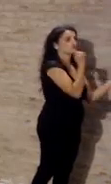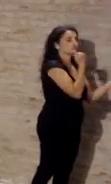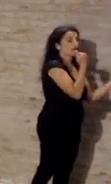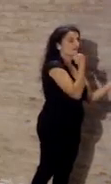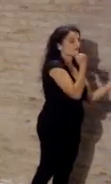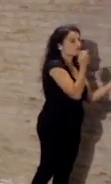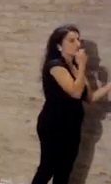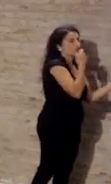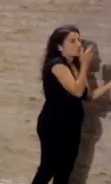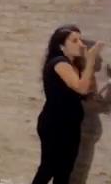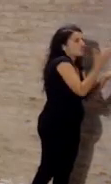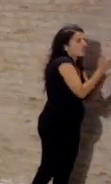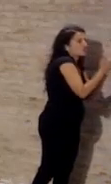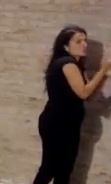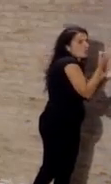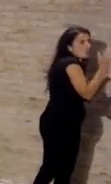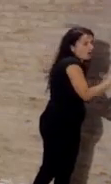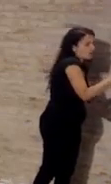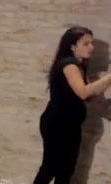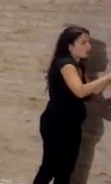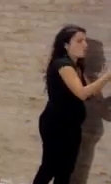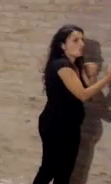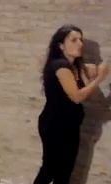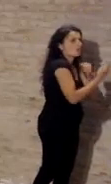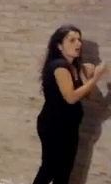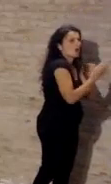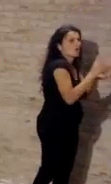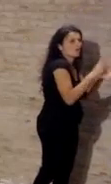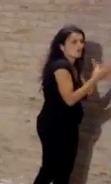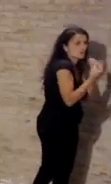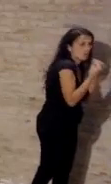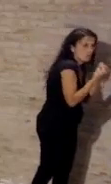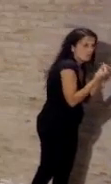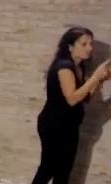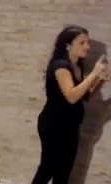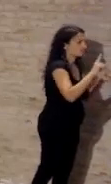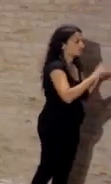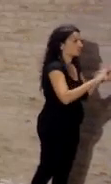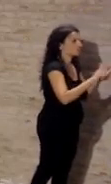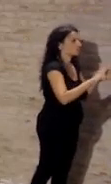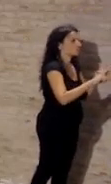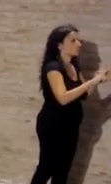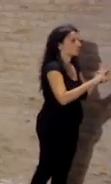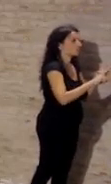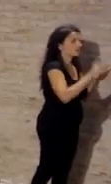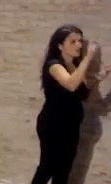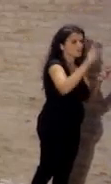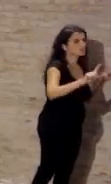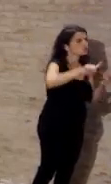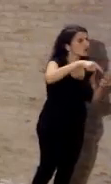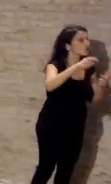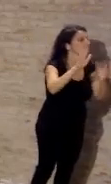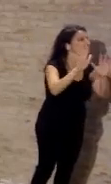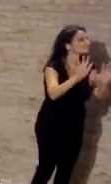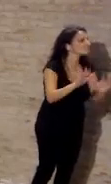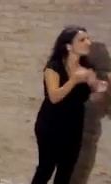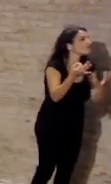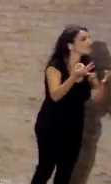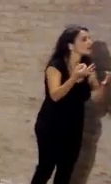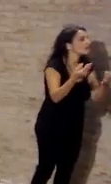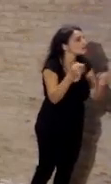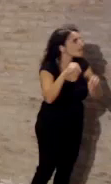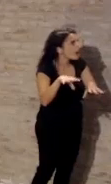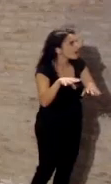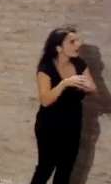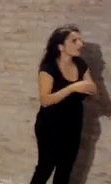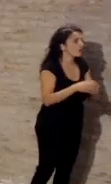tenemos no sabemos cómo nos podemos cuidar no sabemos cómo tenemos que tratar a los demás a veces o no sabemos si nos están